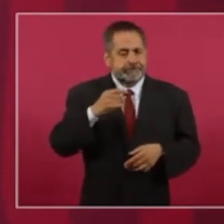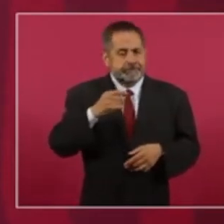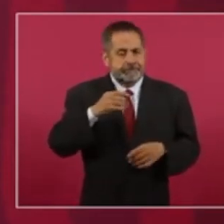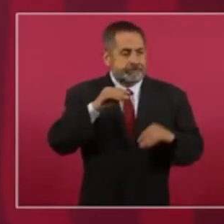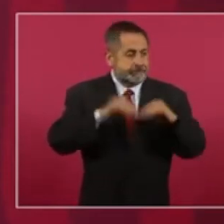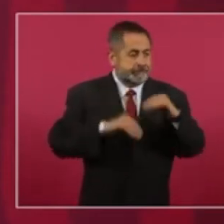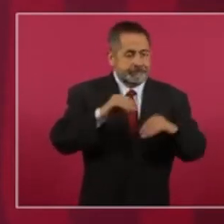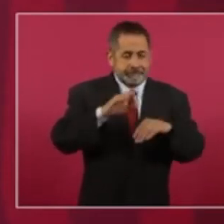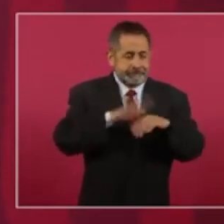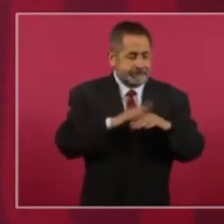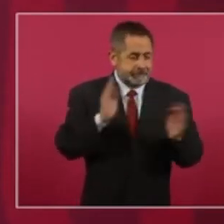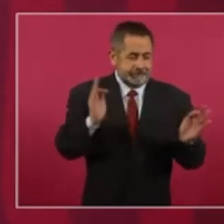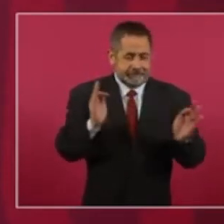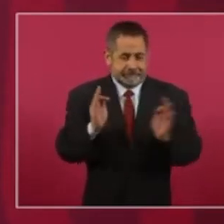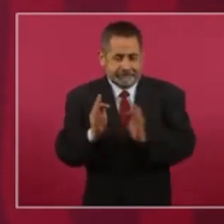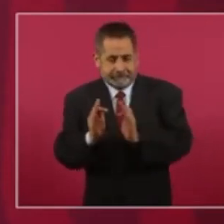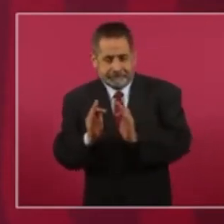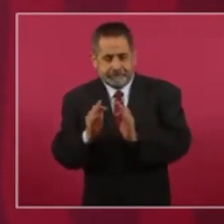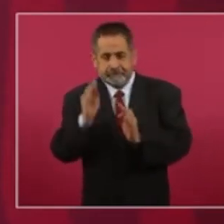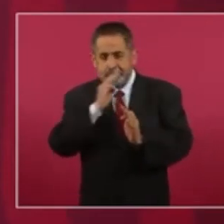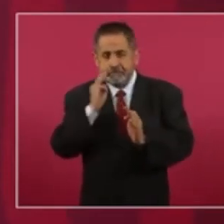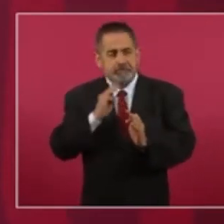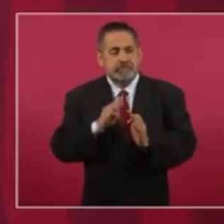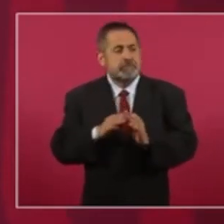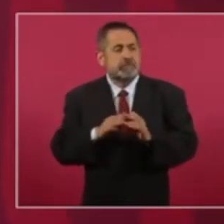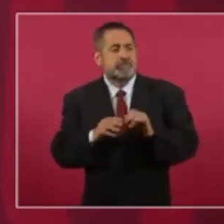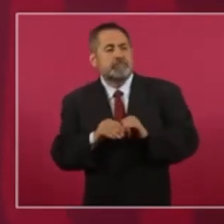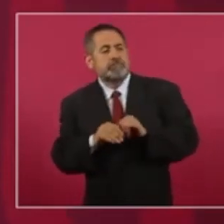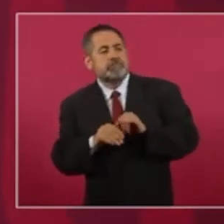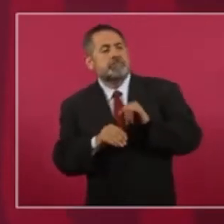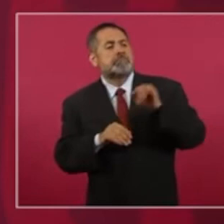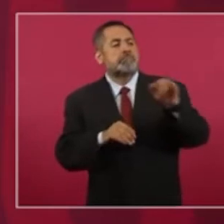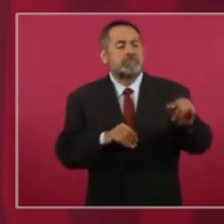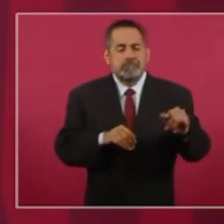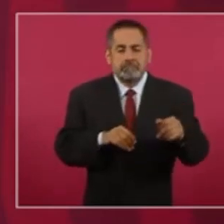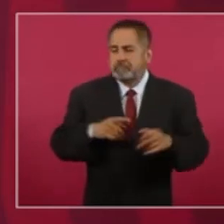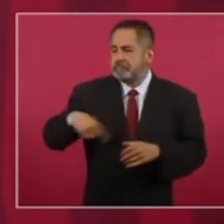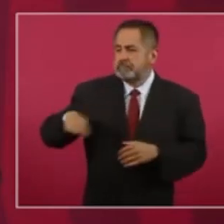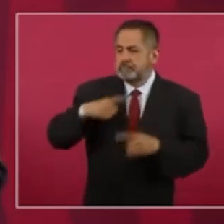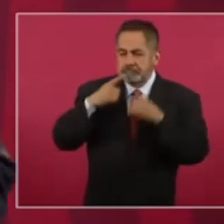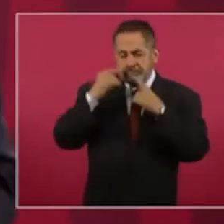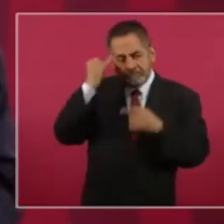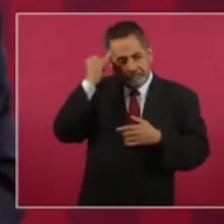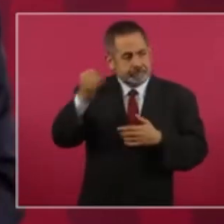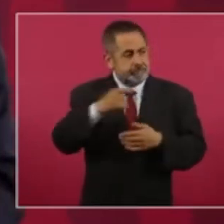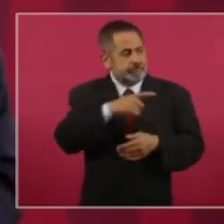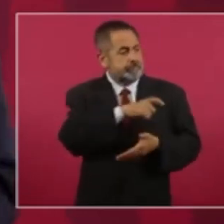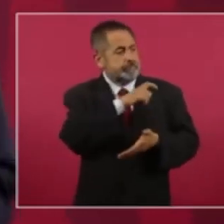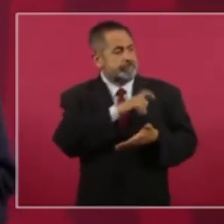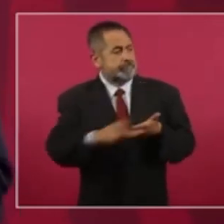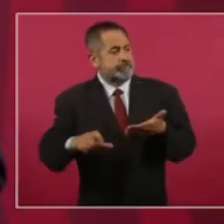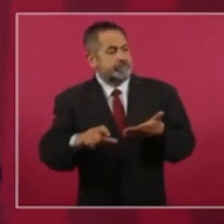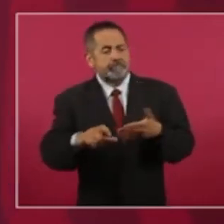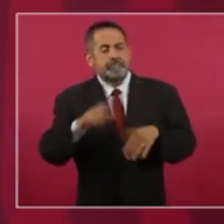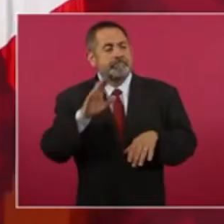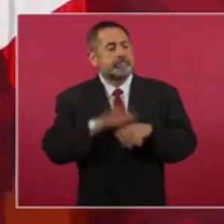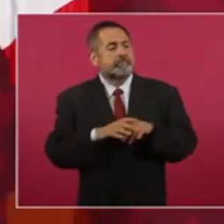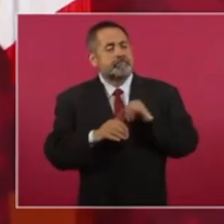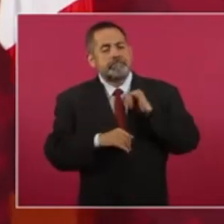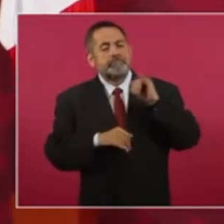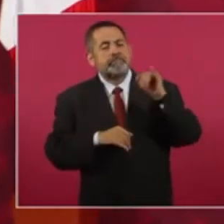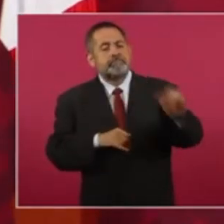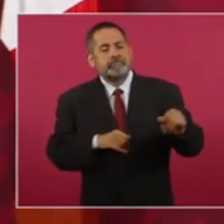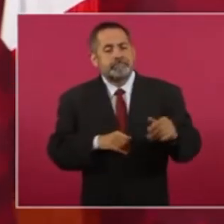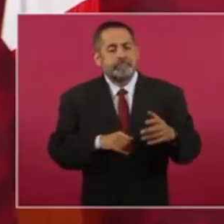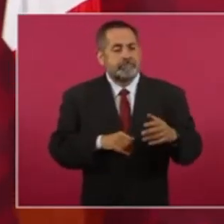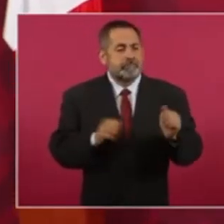zona más cercana a Mazatlán, decidieron comprar este terreno que está en los